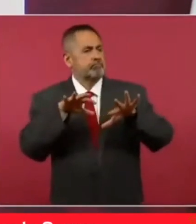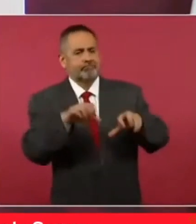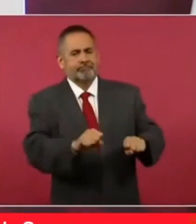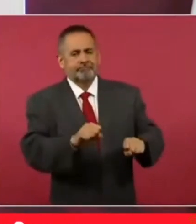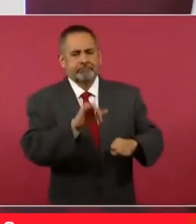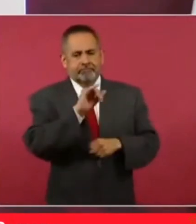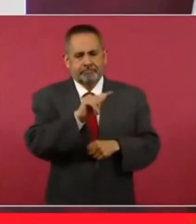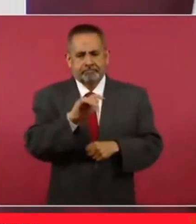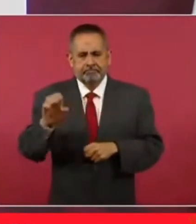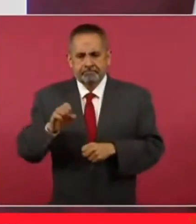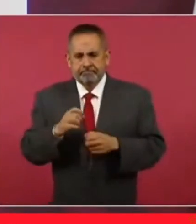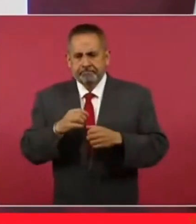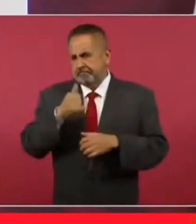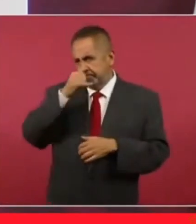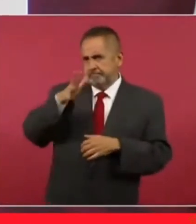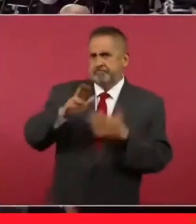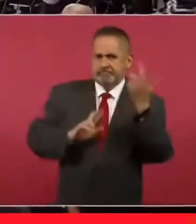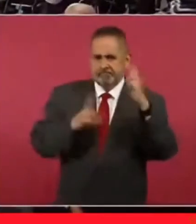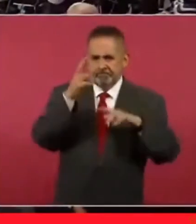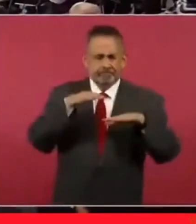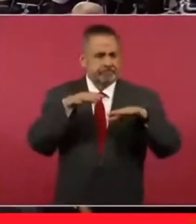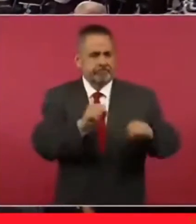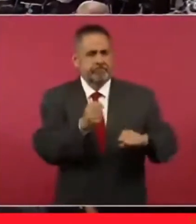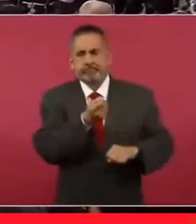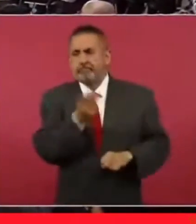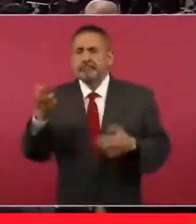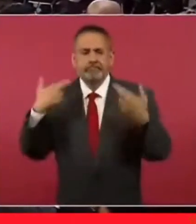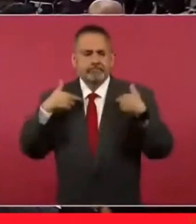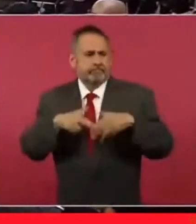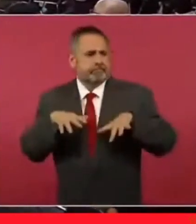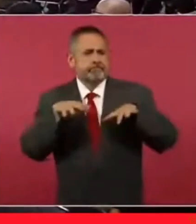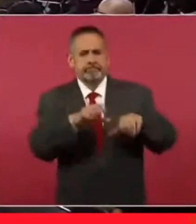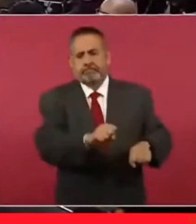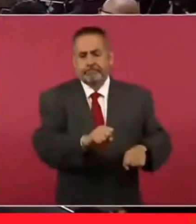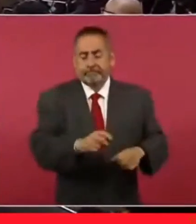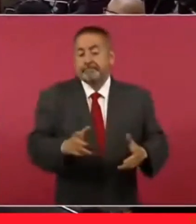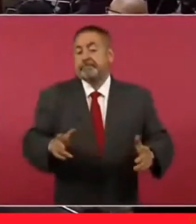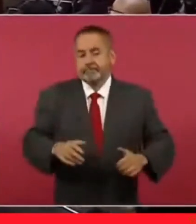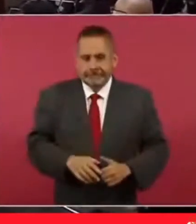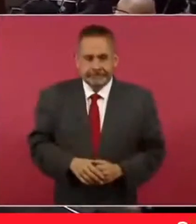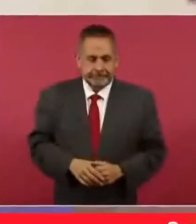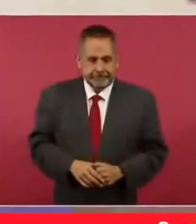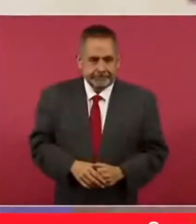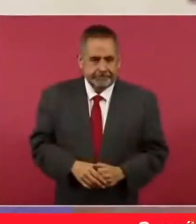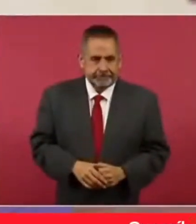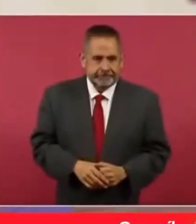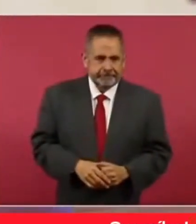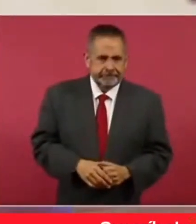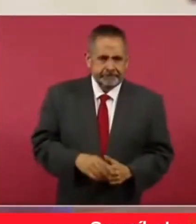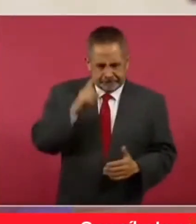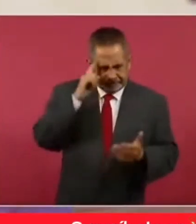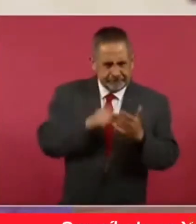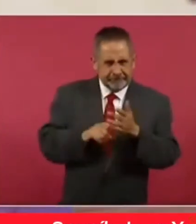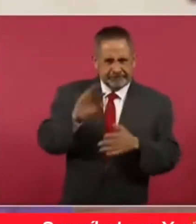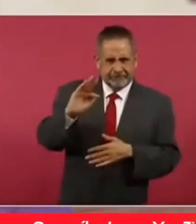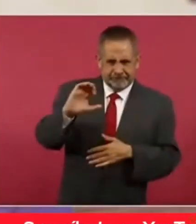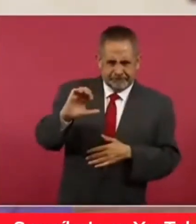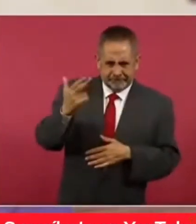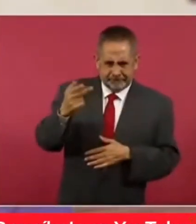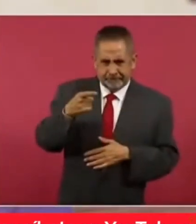del ISSSTE, los maestros. Y creo que Calderón le